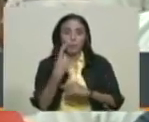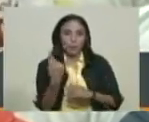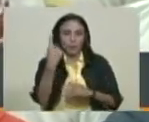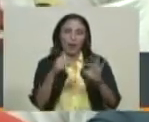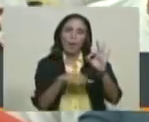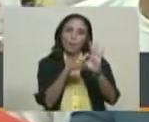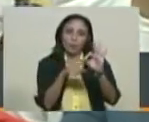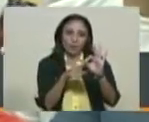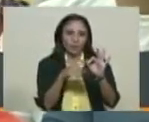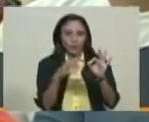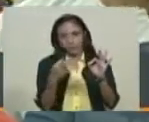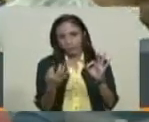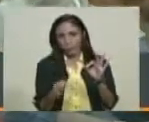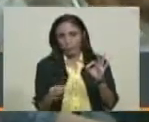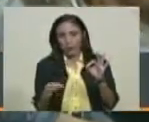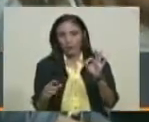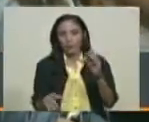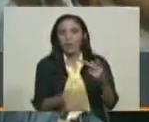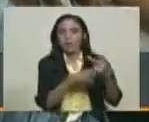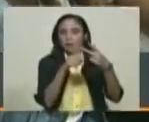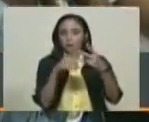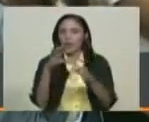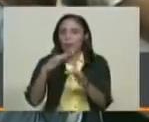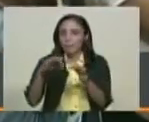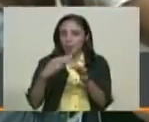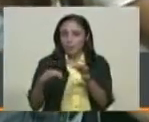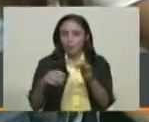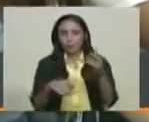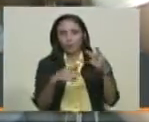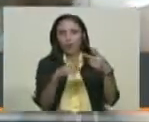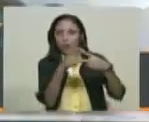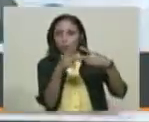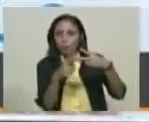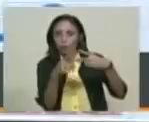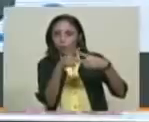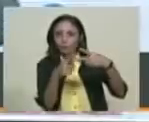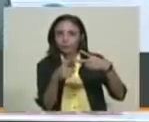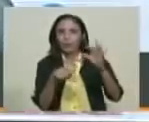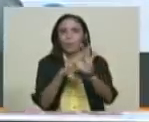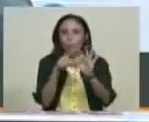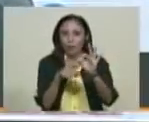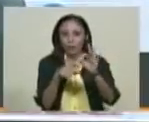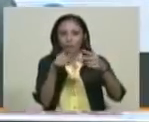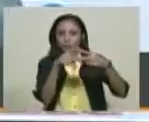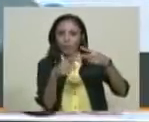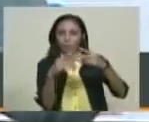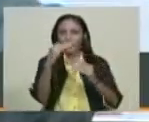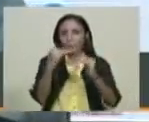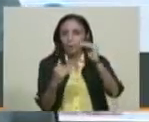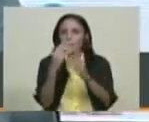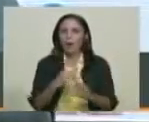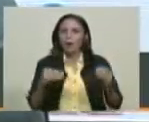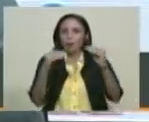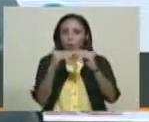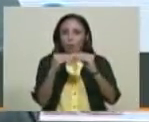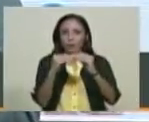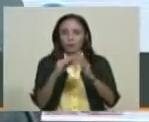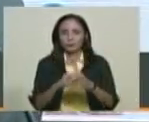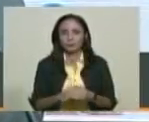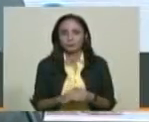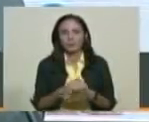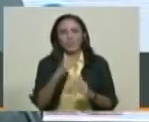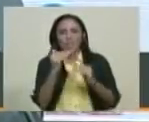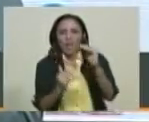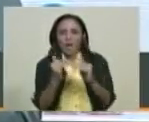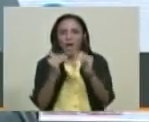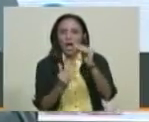bolívar, la segunda será el petro, y trabajaremos con dos unidades de cuenta de manera armónica. Que va a tener un